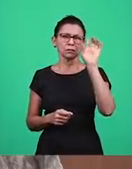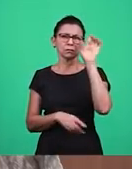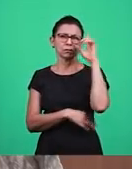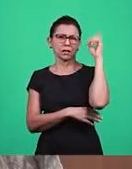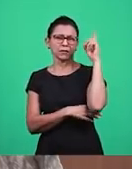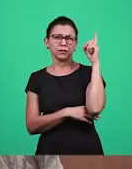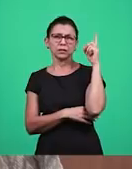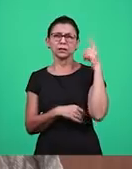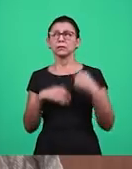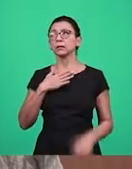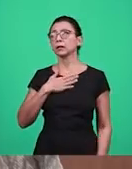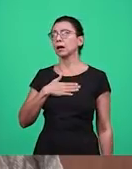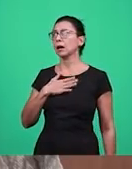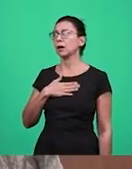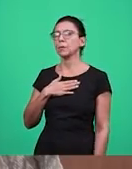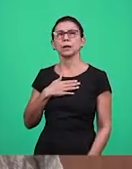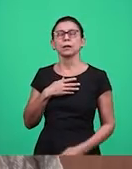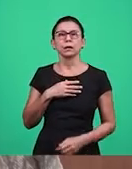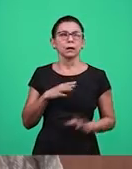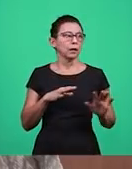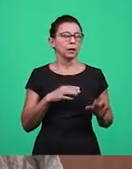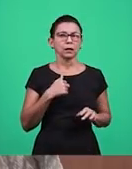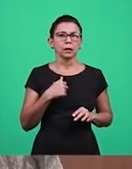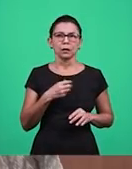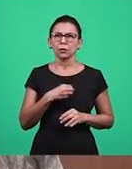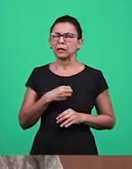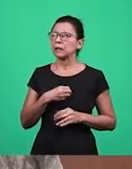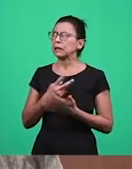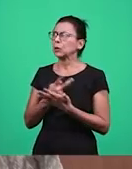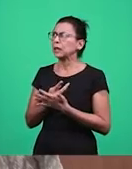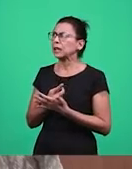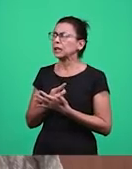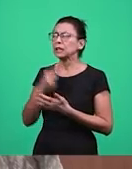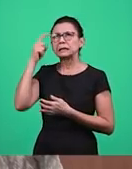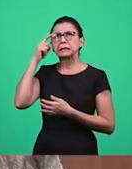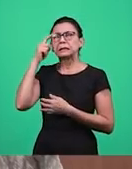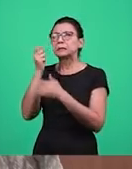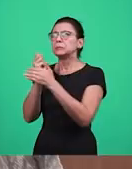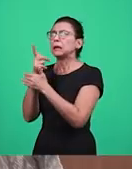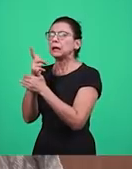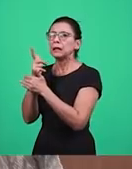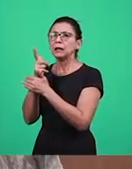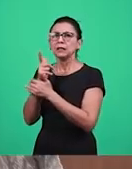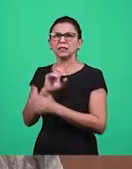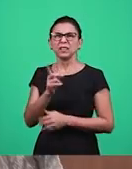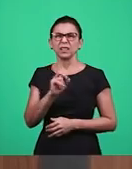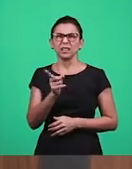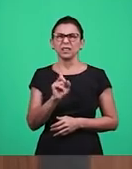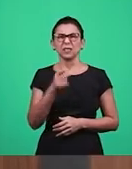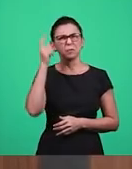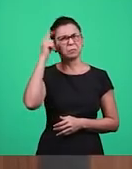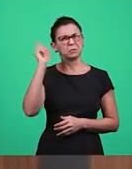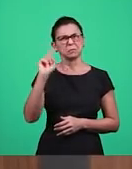estaba muy tranquila. David no estaba en un momento diciendo, ¿será que yo pequé, hice algo mal, ofendí a Dios?